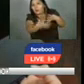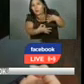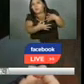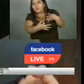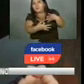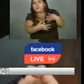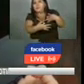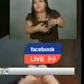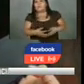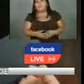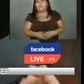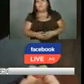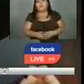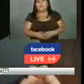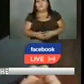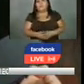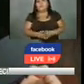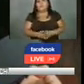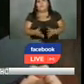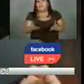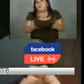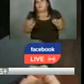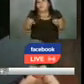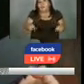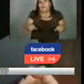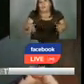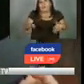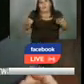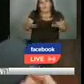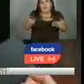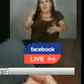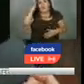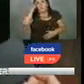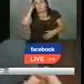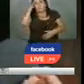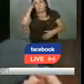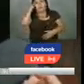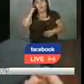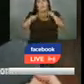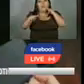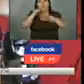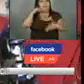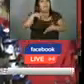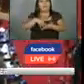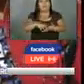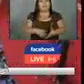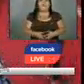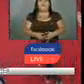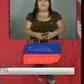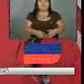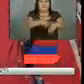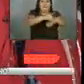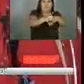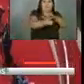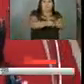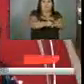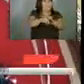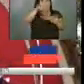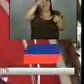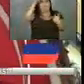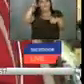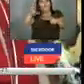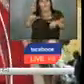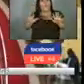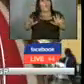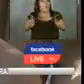confiscatoria y lo mejor que se puede hacer como una señal democrática es archivarla. Los parlamentarios no comparten la